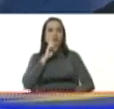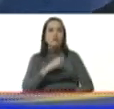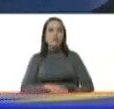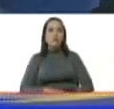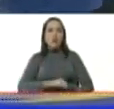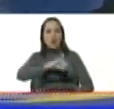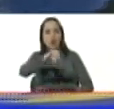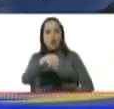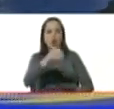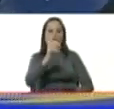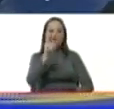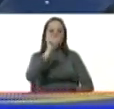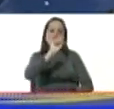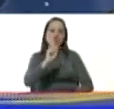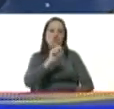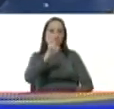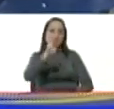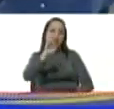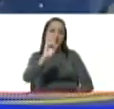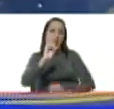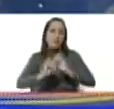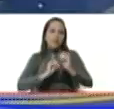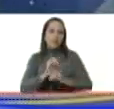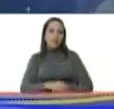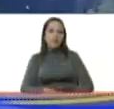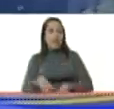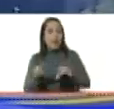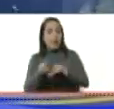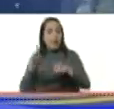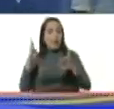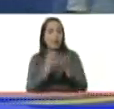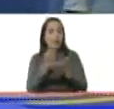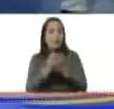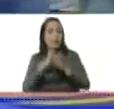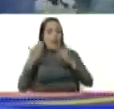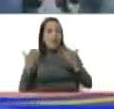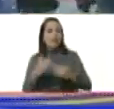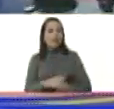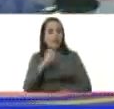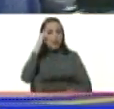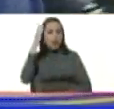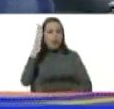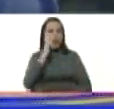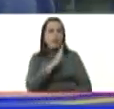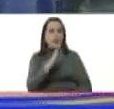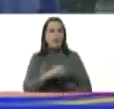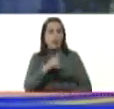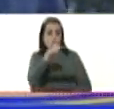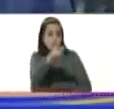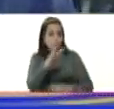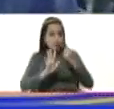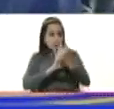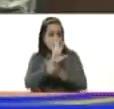Josué. Josué, de la Biblia, ¿no? Bueno, que Dios te bendiga. ¿Tú tienes 5 muchachos?